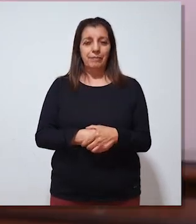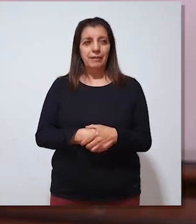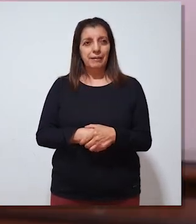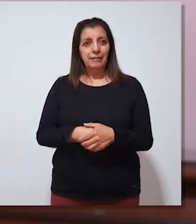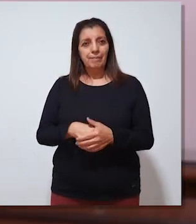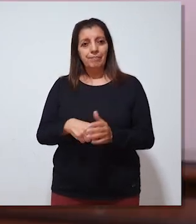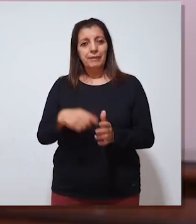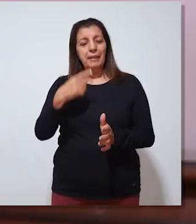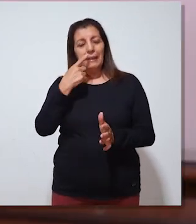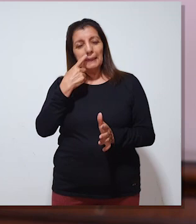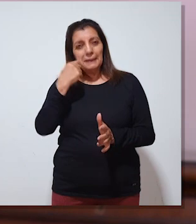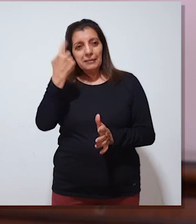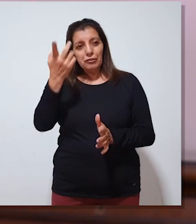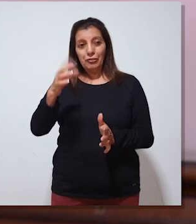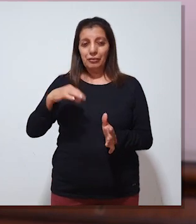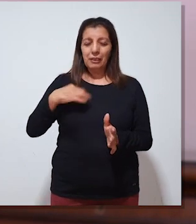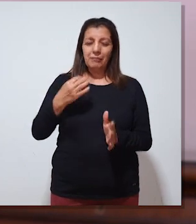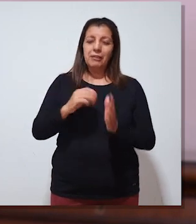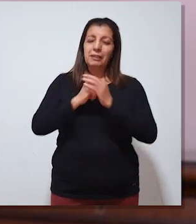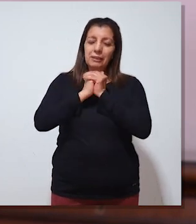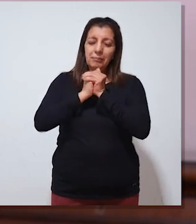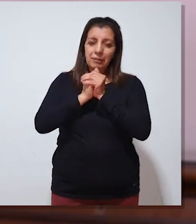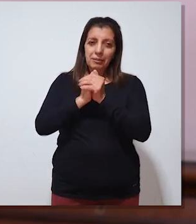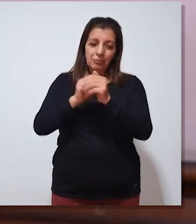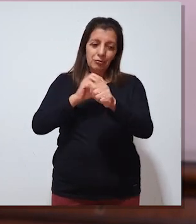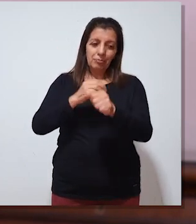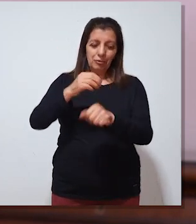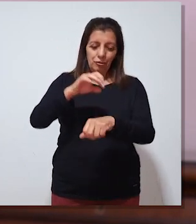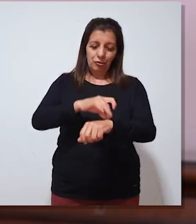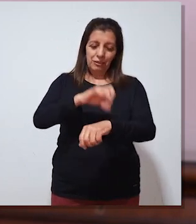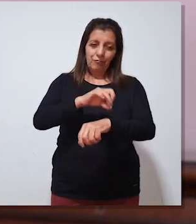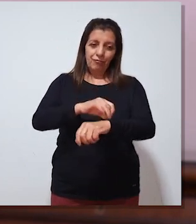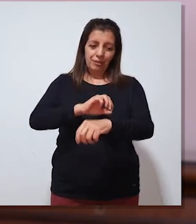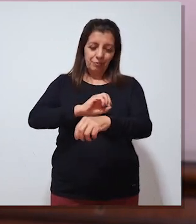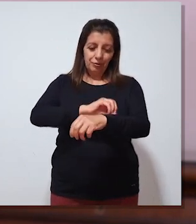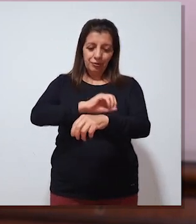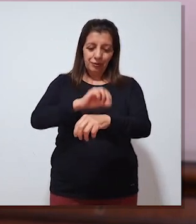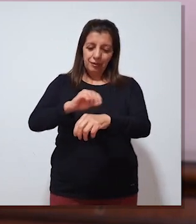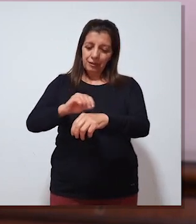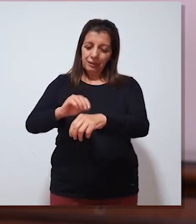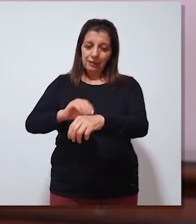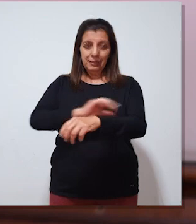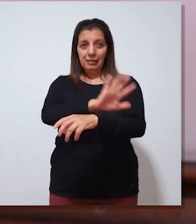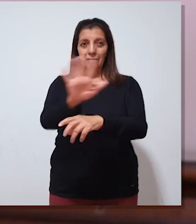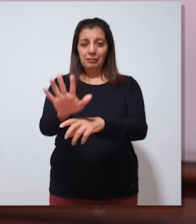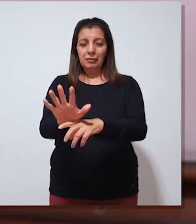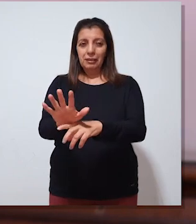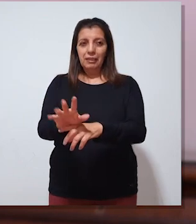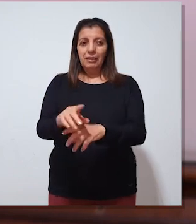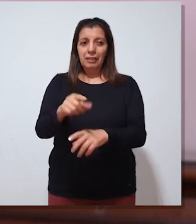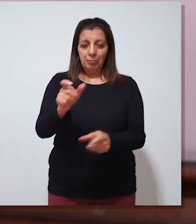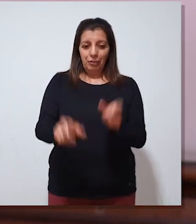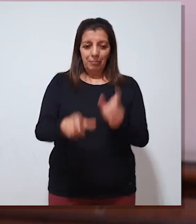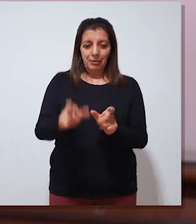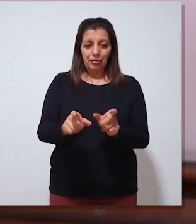te pedimos especialmente por los enfermos en esta pandemia y por aquellos que arrastran el dolor de una pérdida, para